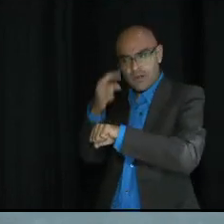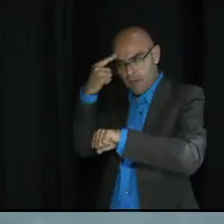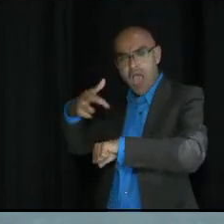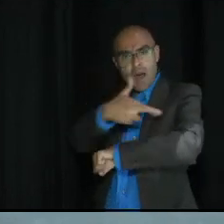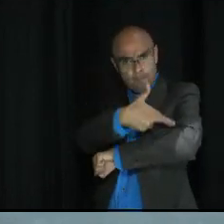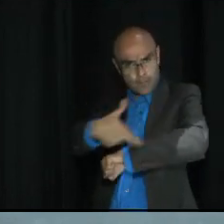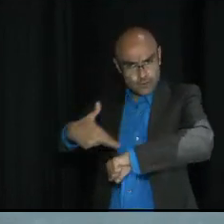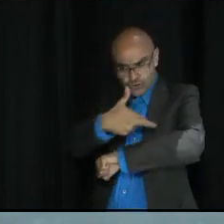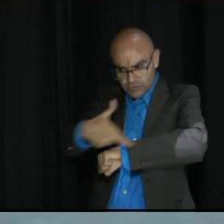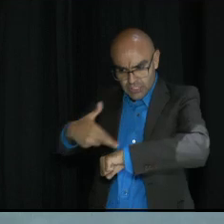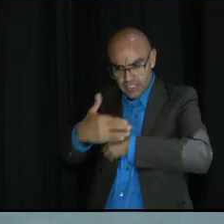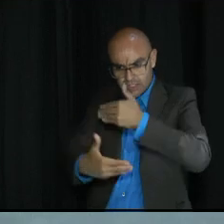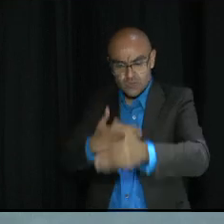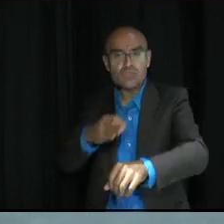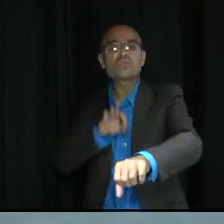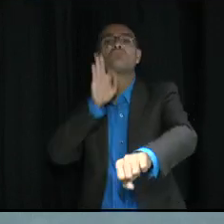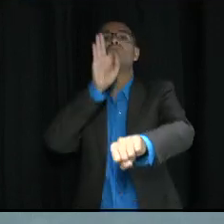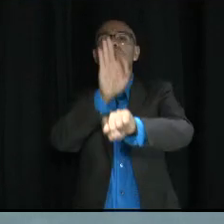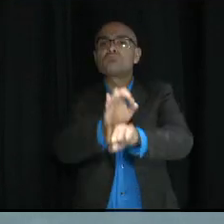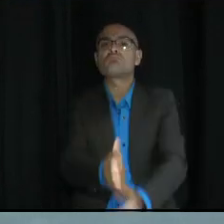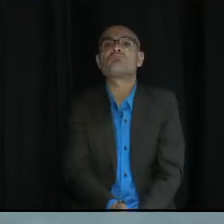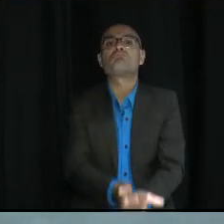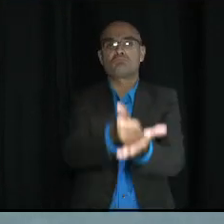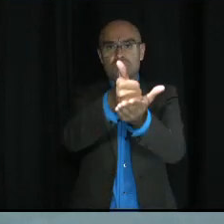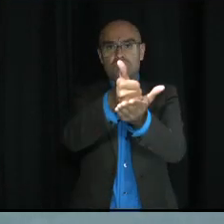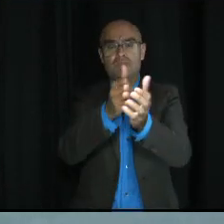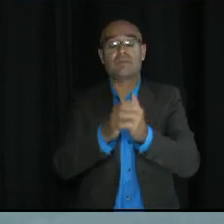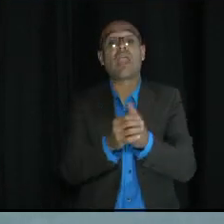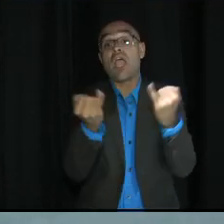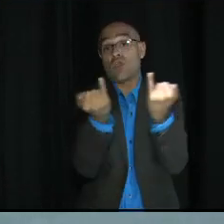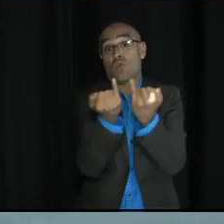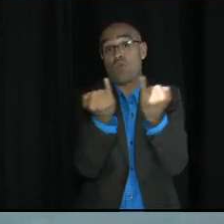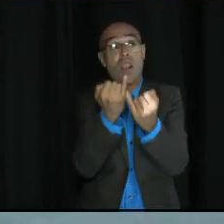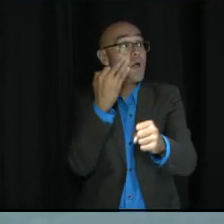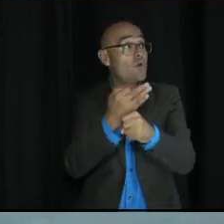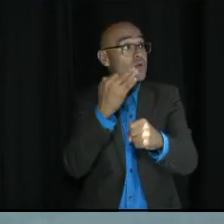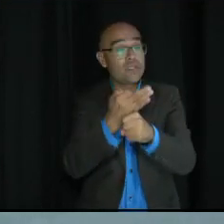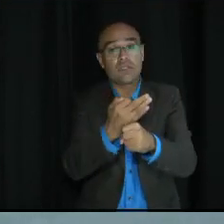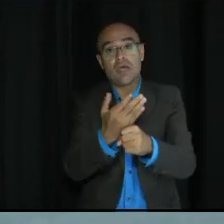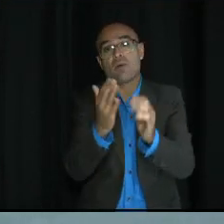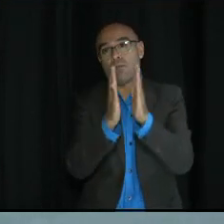poder ayudarnos a todos nosotros. No me queda más